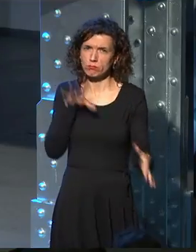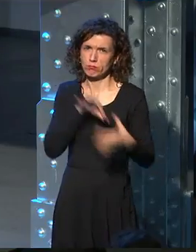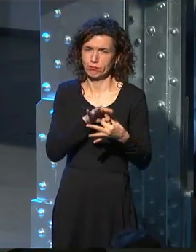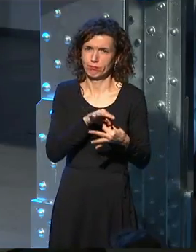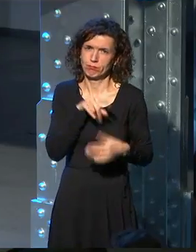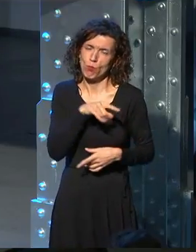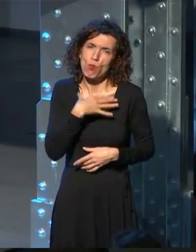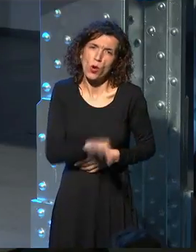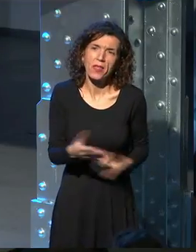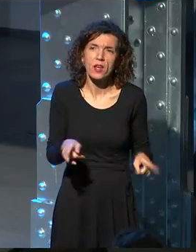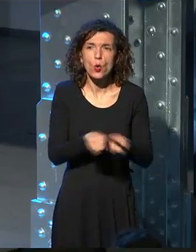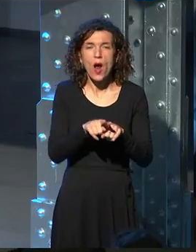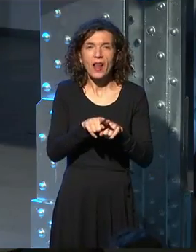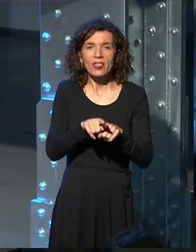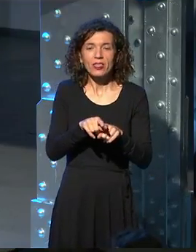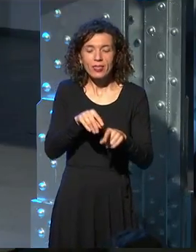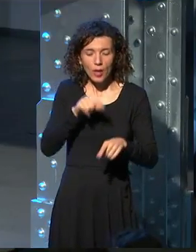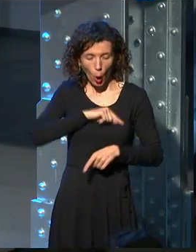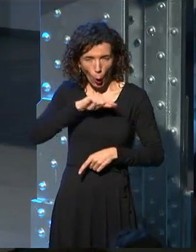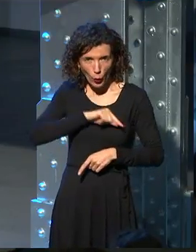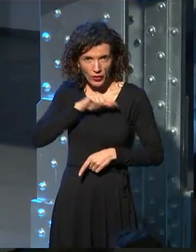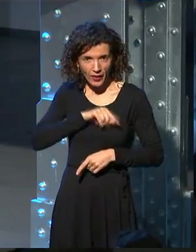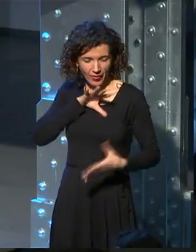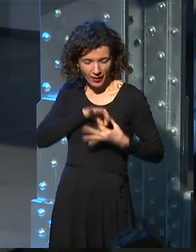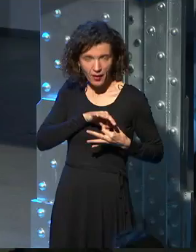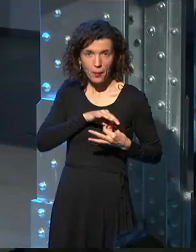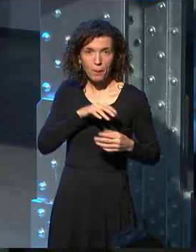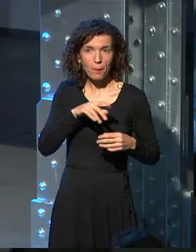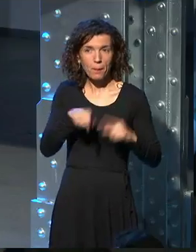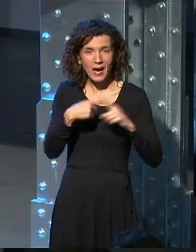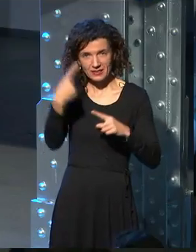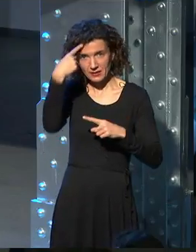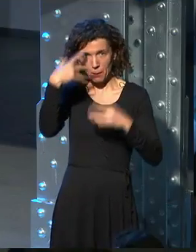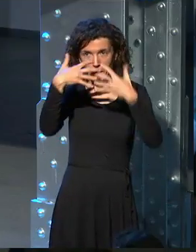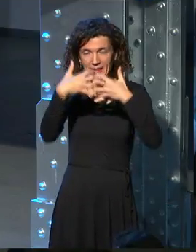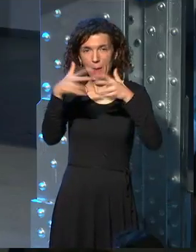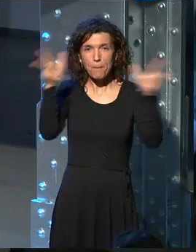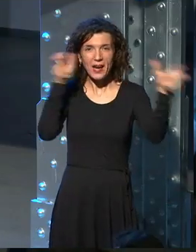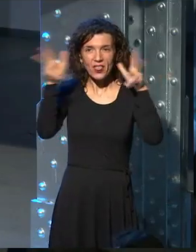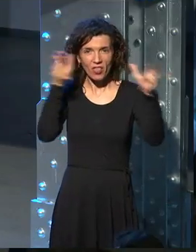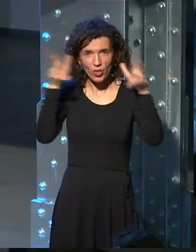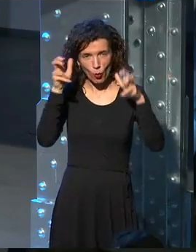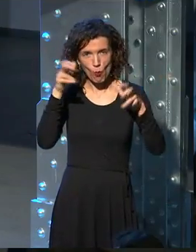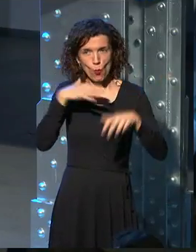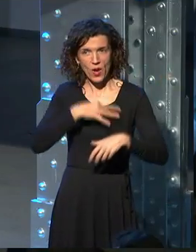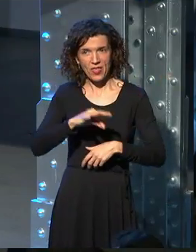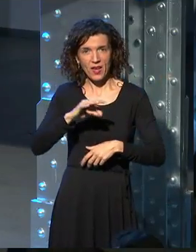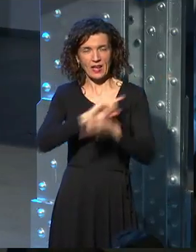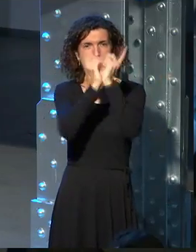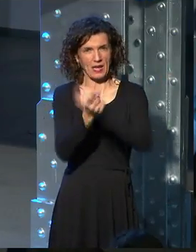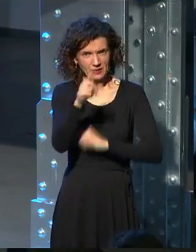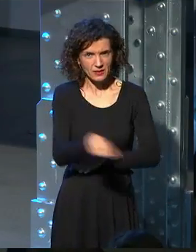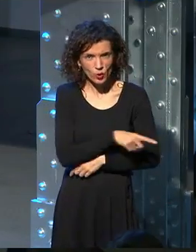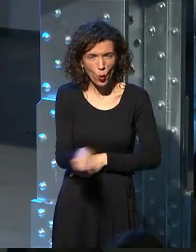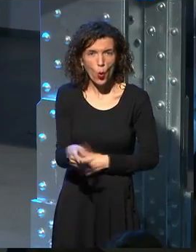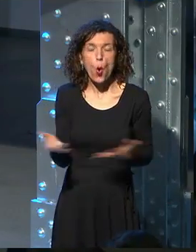incluso a la conciencia y a la construcción de la mente, incluso de la percepción que tenemos de nosotros mismos.